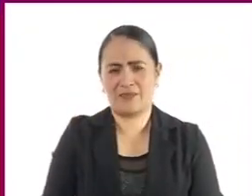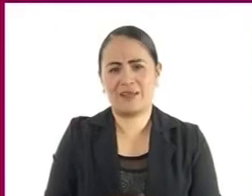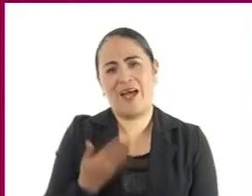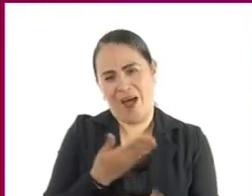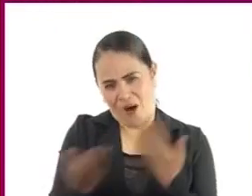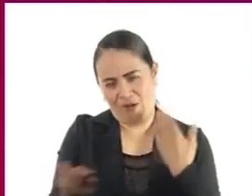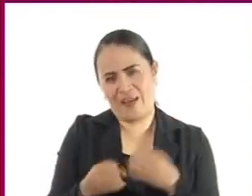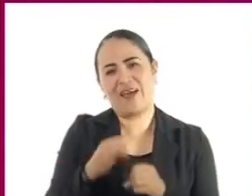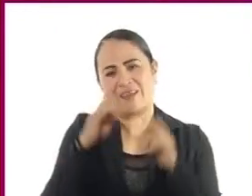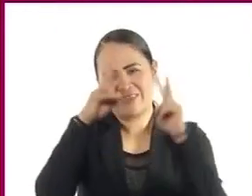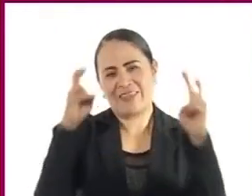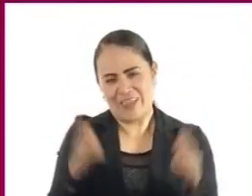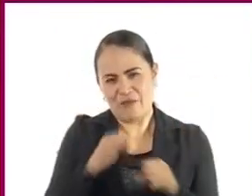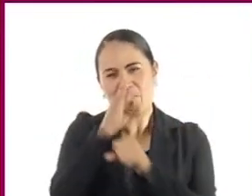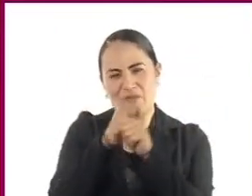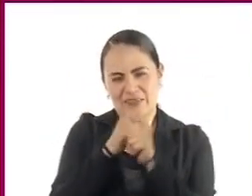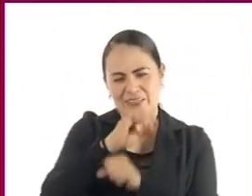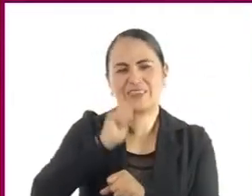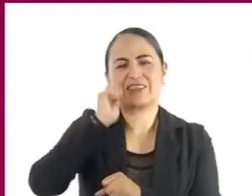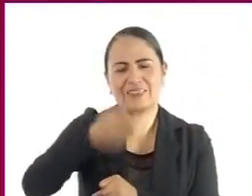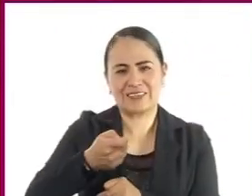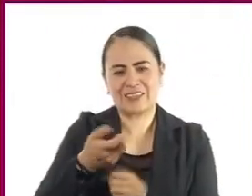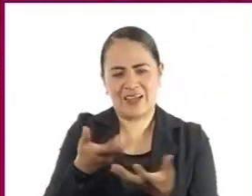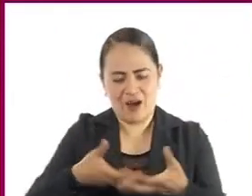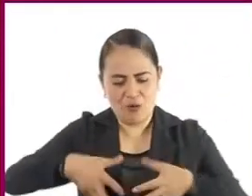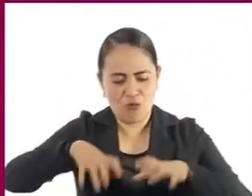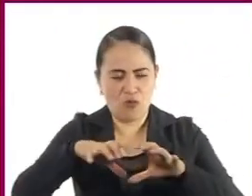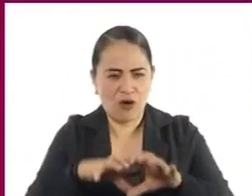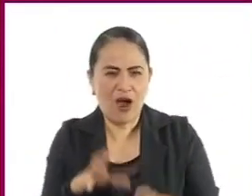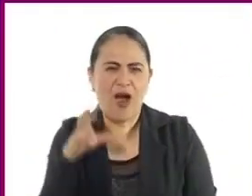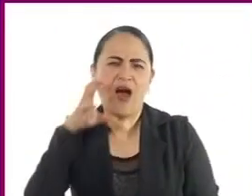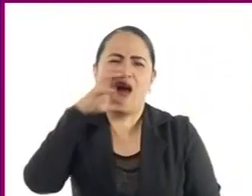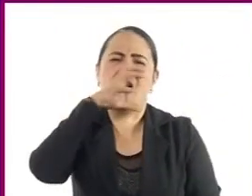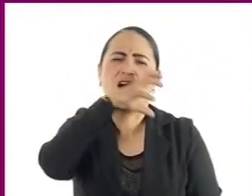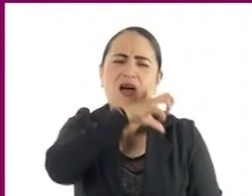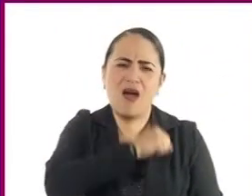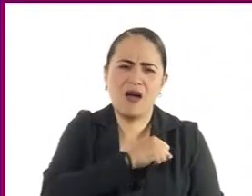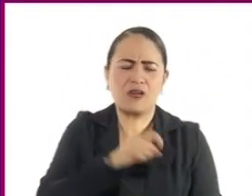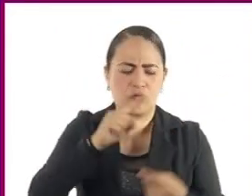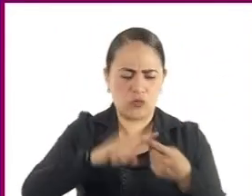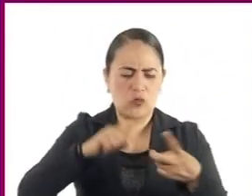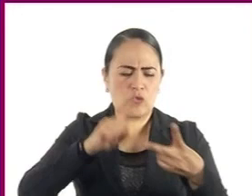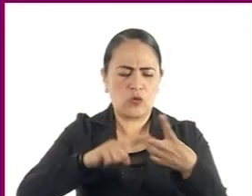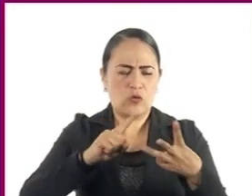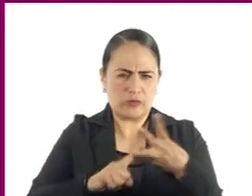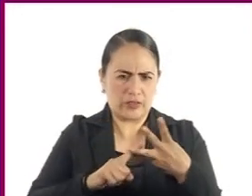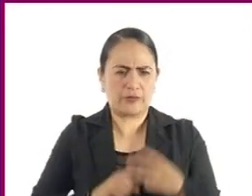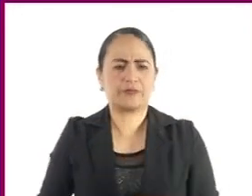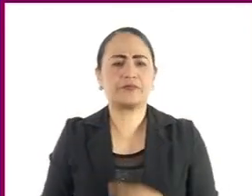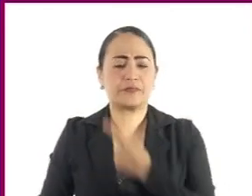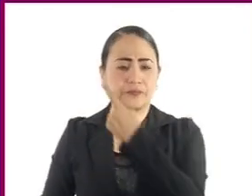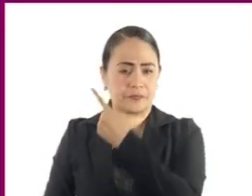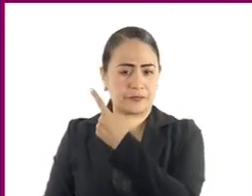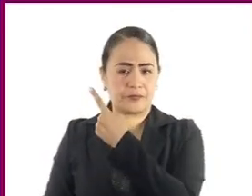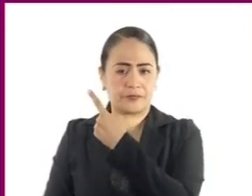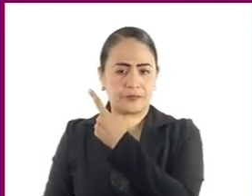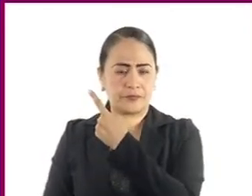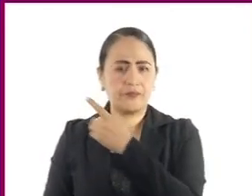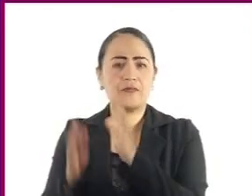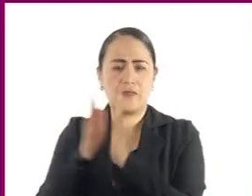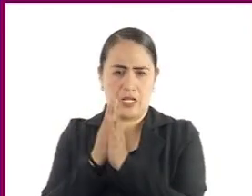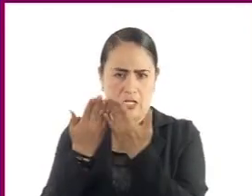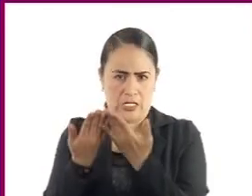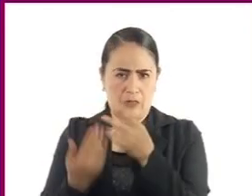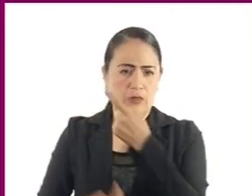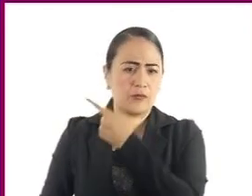sobre el calentamiento global. Te daré 3 opciones. 1. En un libro sobre el